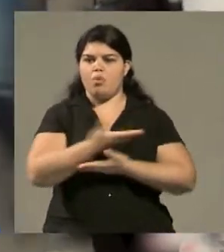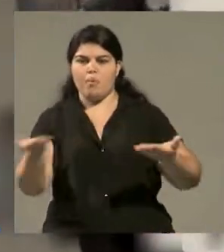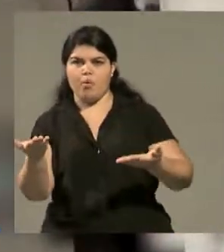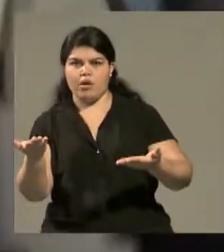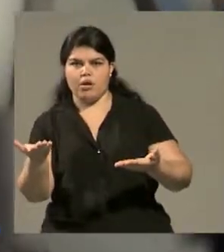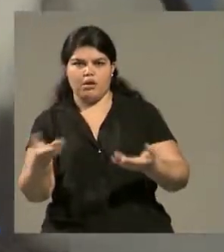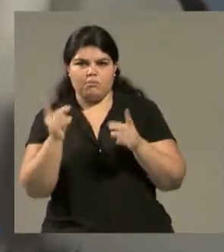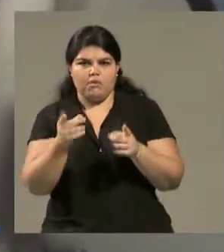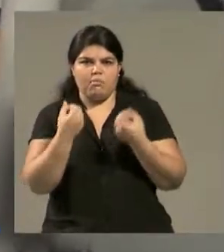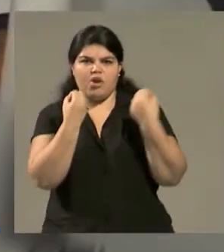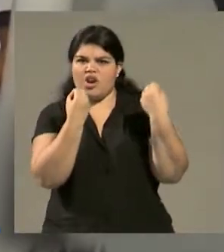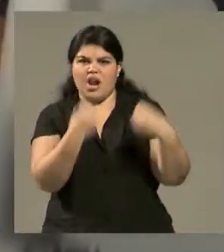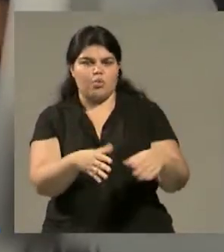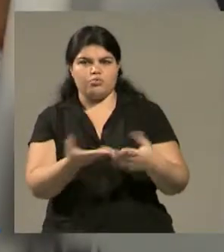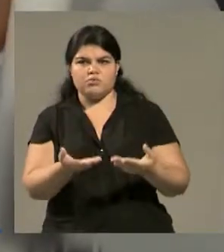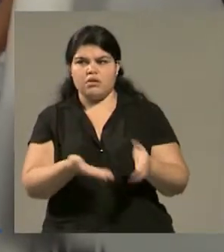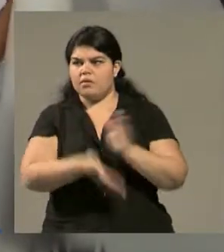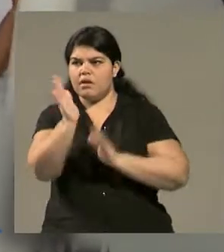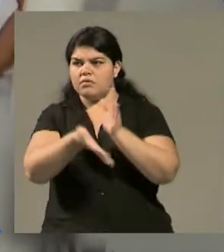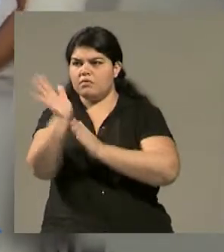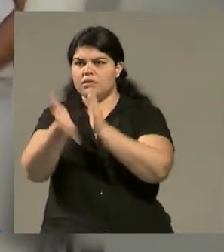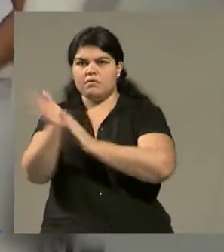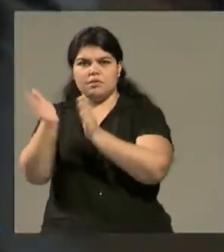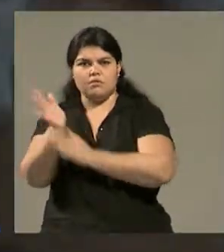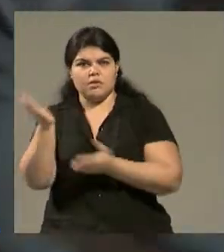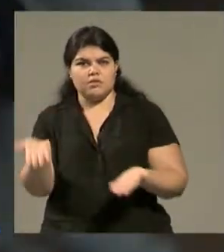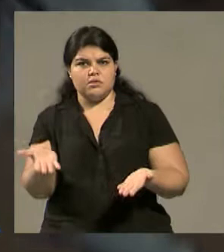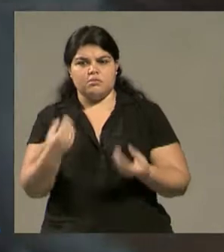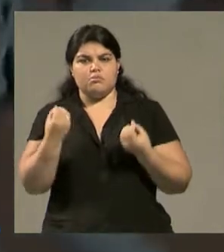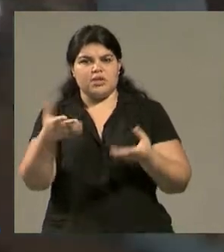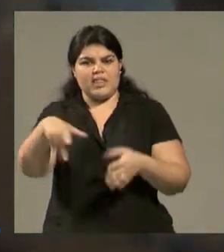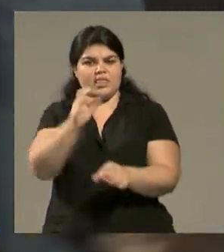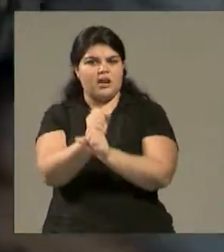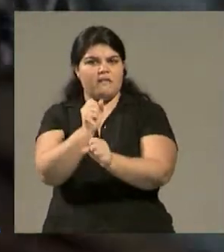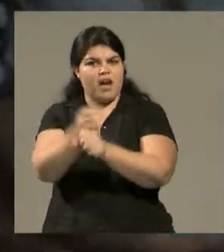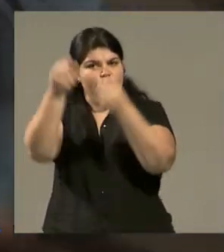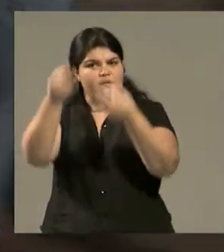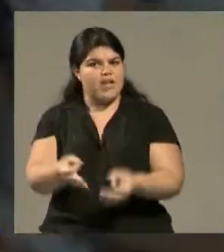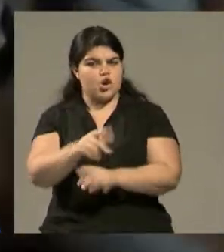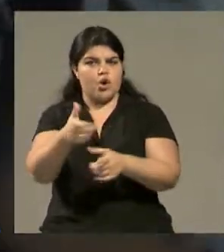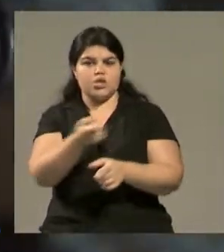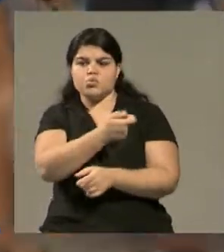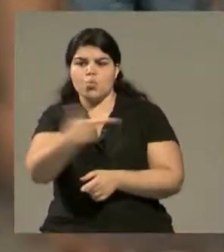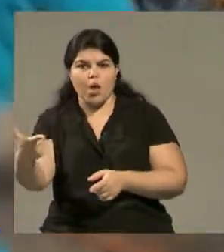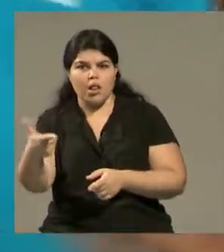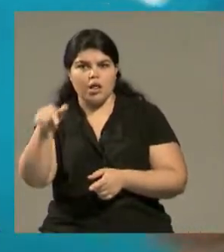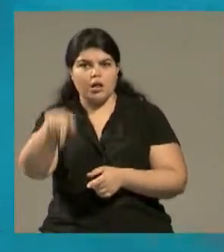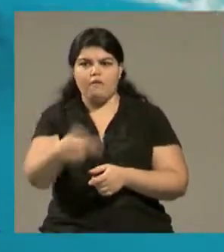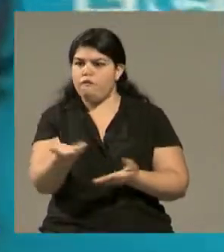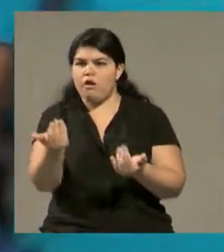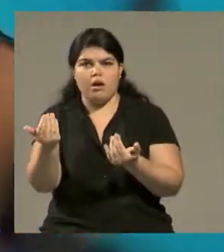están renunciando y también se están yendo porque las condiciones laborales no son las mejores, los sueldos no